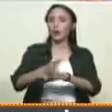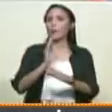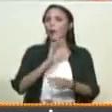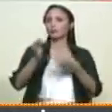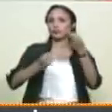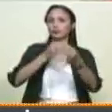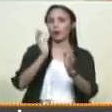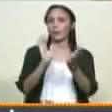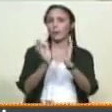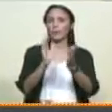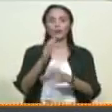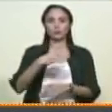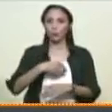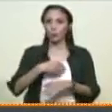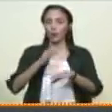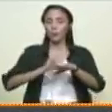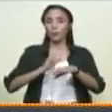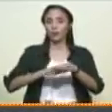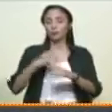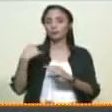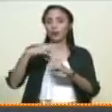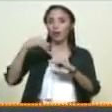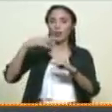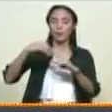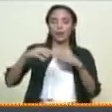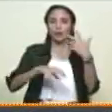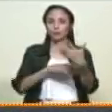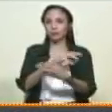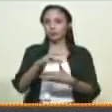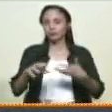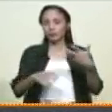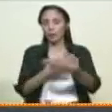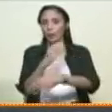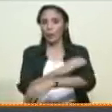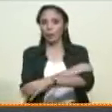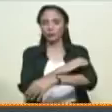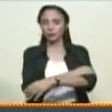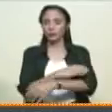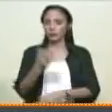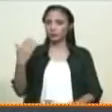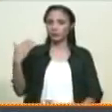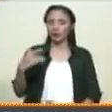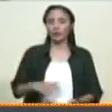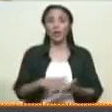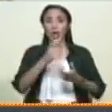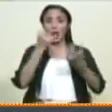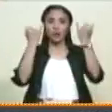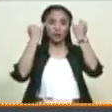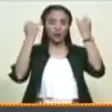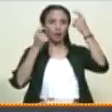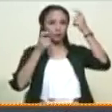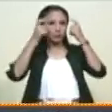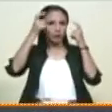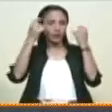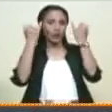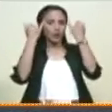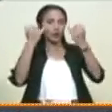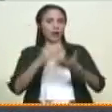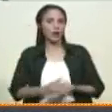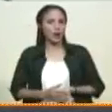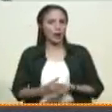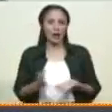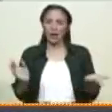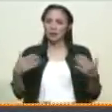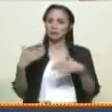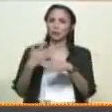por las consecuencias que pudiera tener una intervención en Plaza Altamira. Y el comandante Chávez, en su sabiduría, dijo: déjalos que se